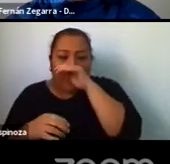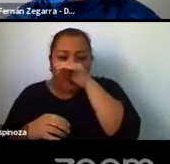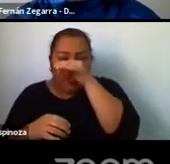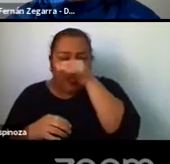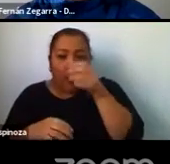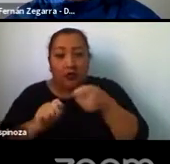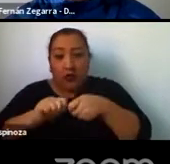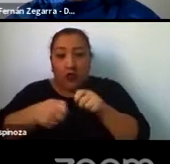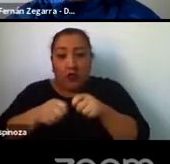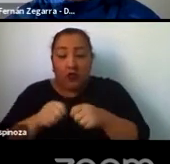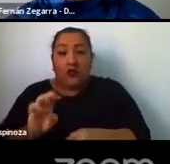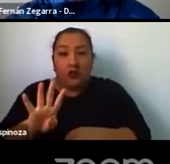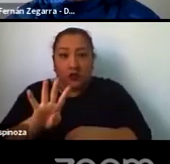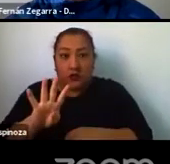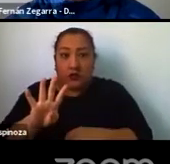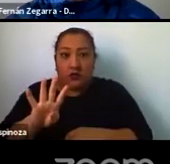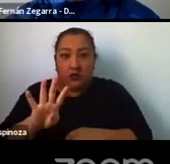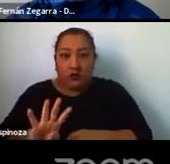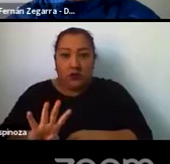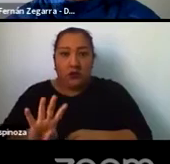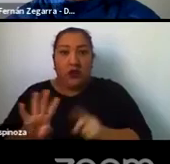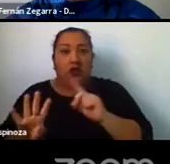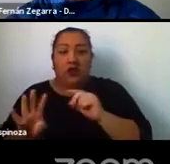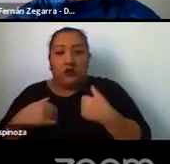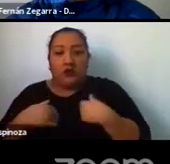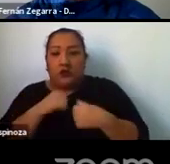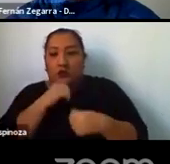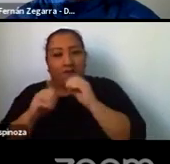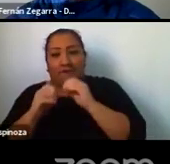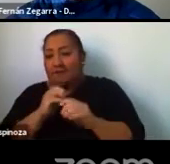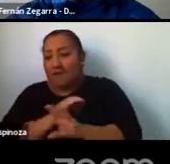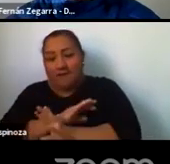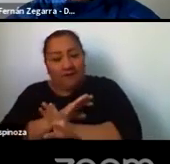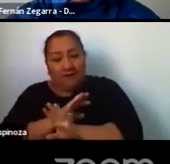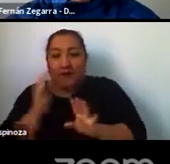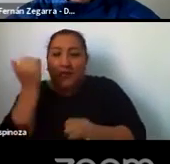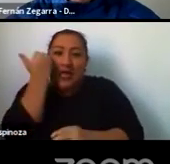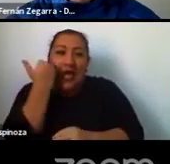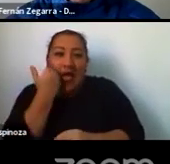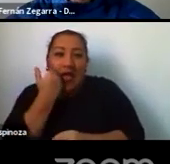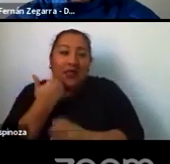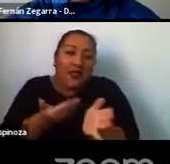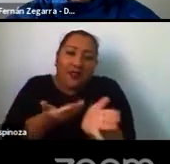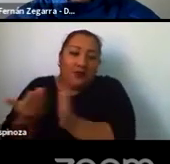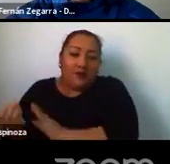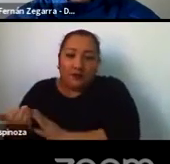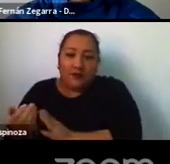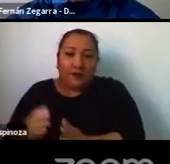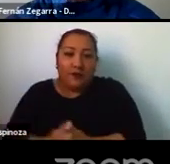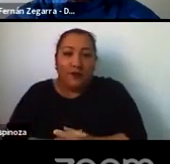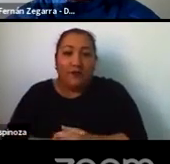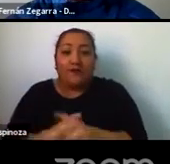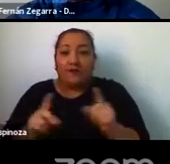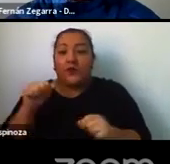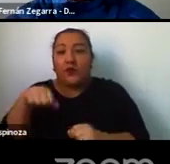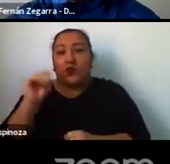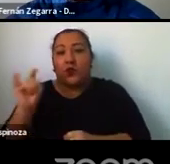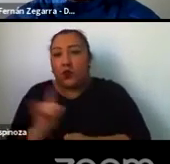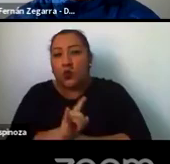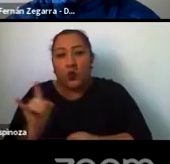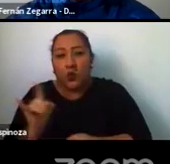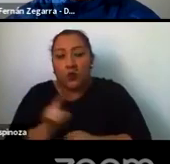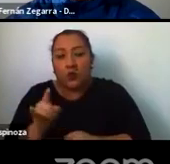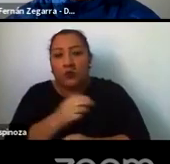son 4 los que ya no tienen reparación por la antigüedad de los equipos. Sin embargo, lo que urge ahora es justamente